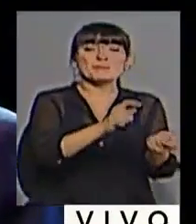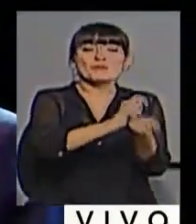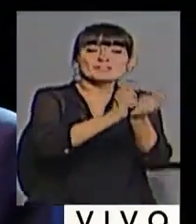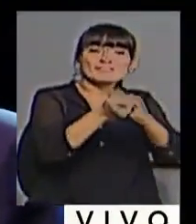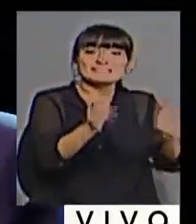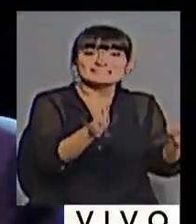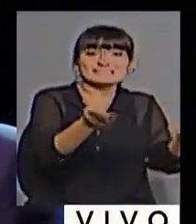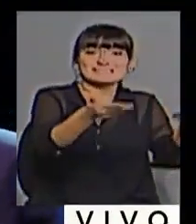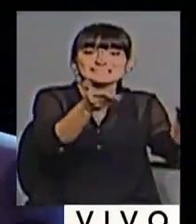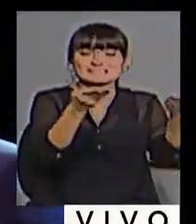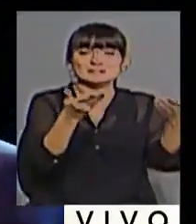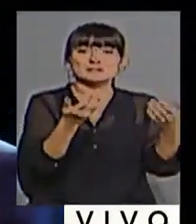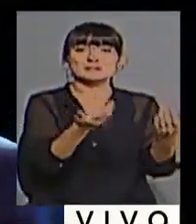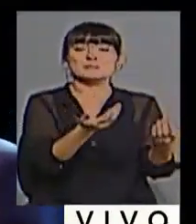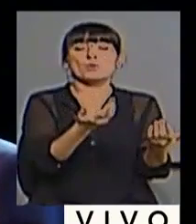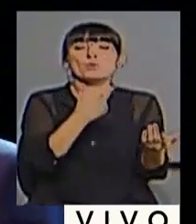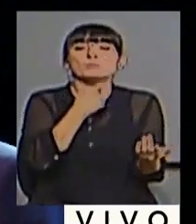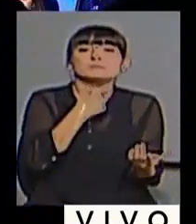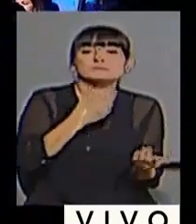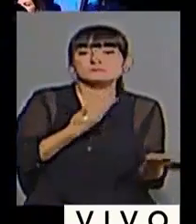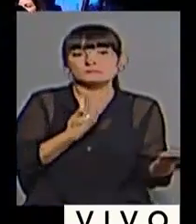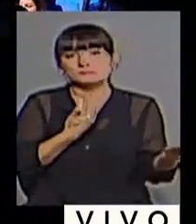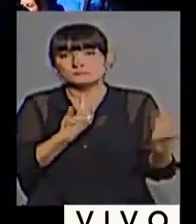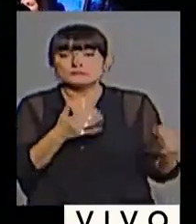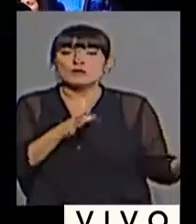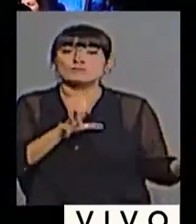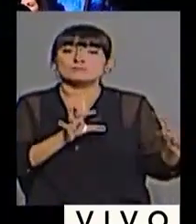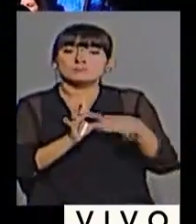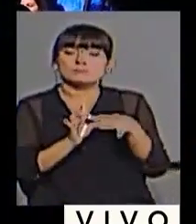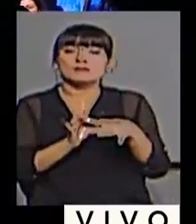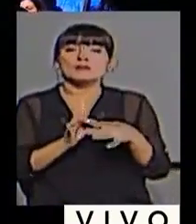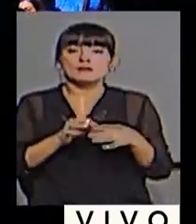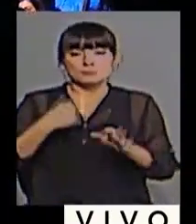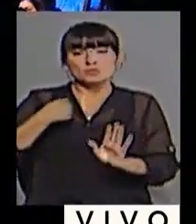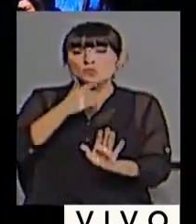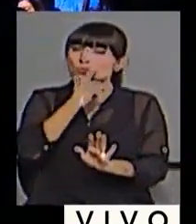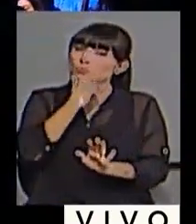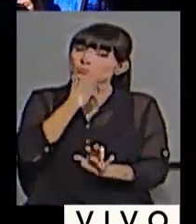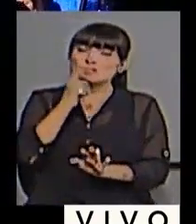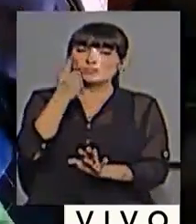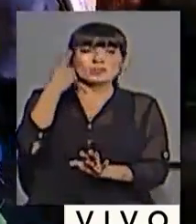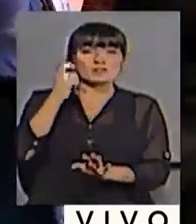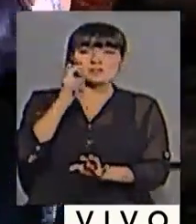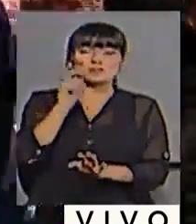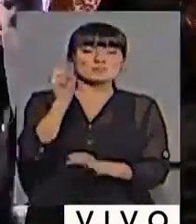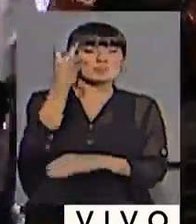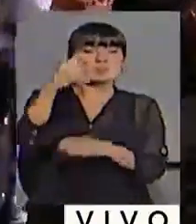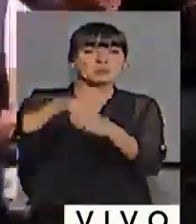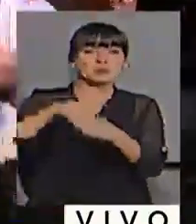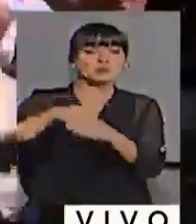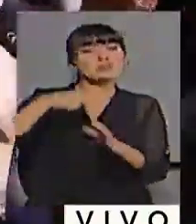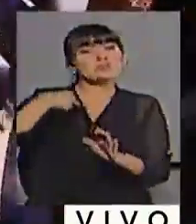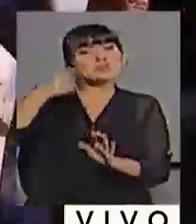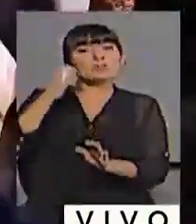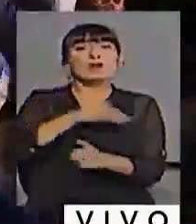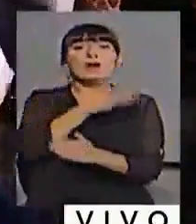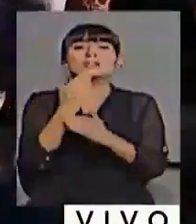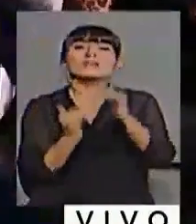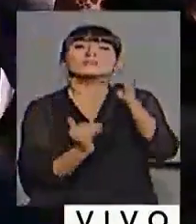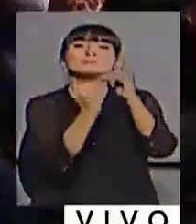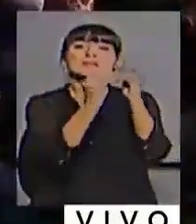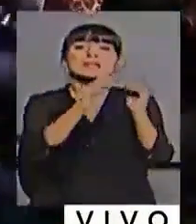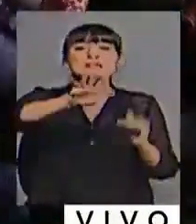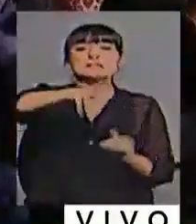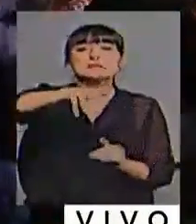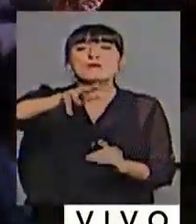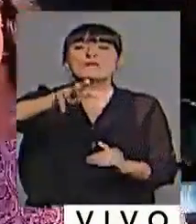encantando. Ahora, yo discrepo contigo respecto de que la Beatriz Sánchez llegue a segunda vuelta. Yo creo que va a llegar hasta un 19-20%